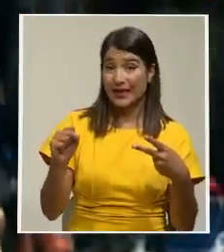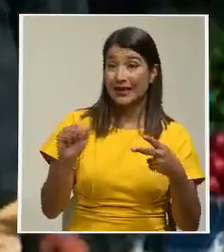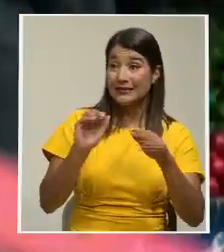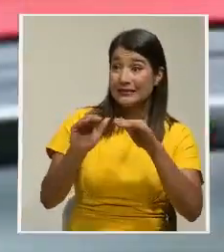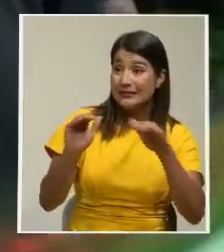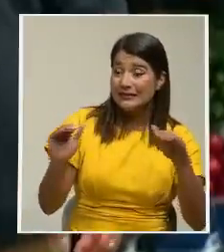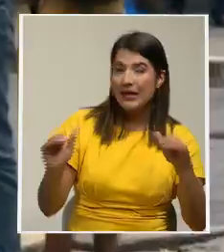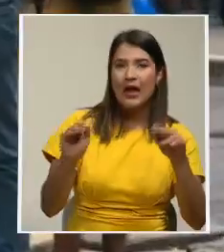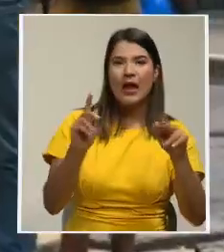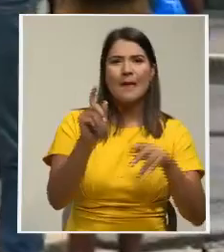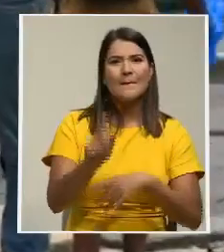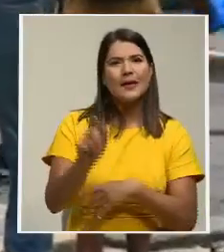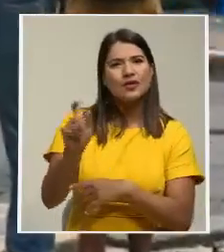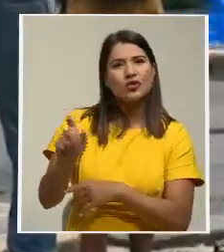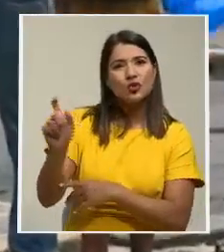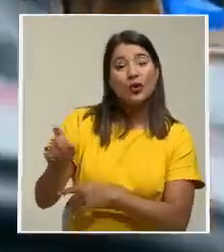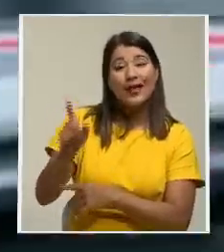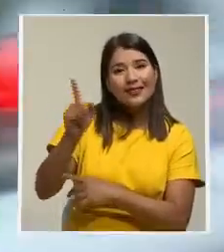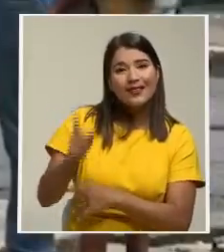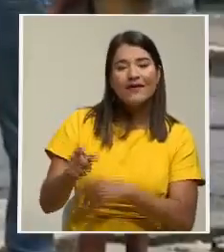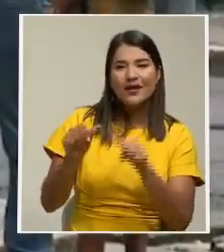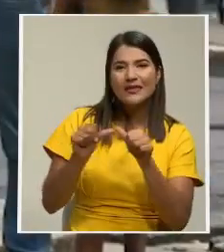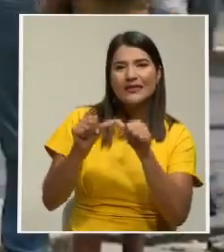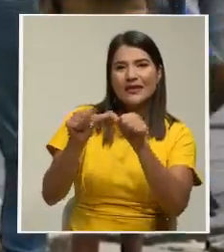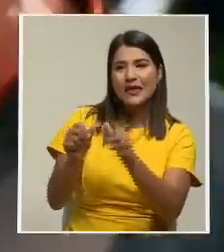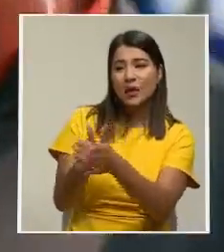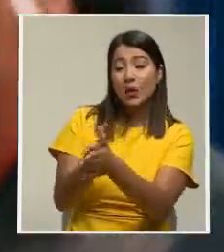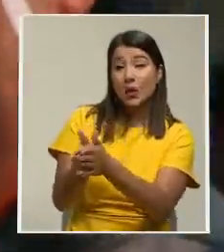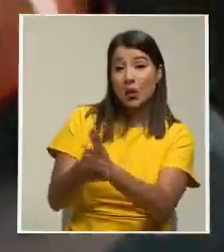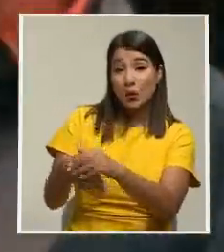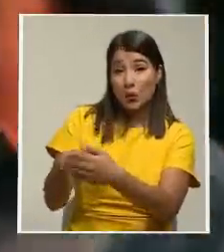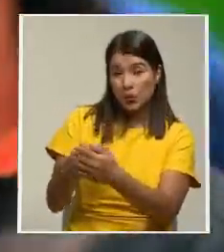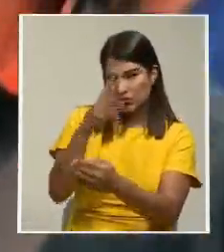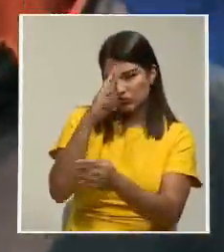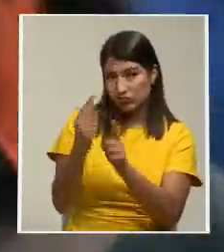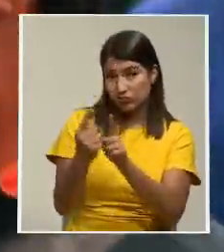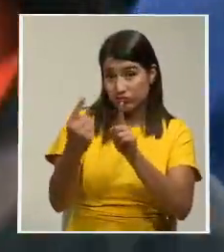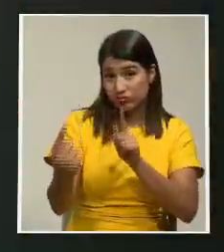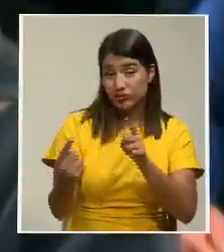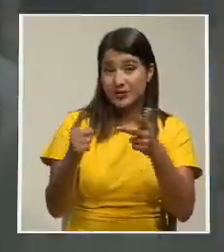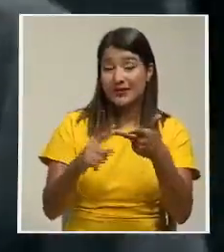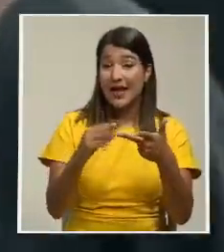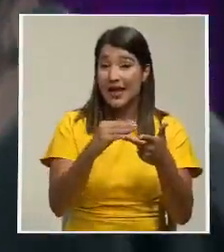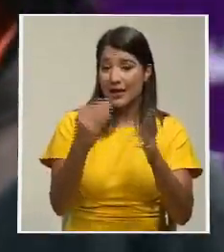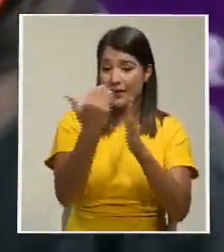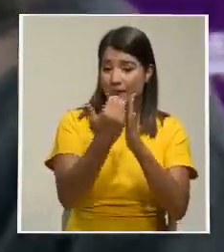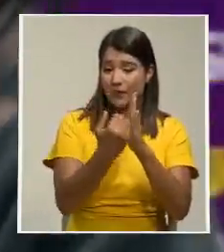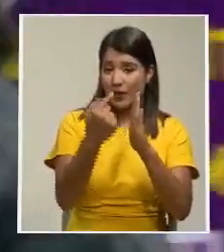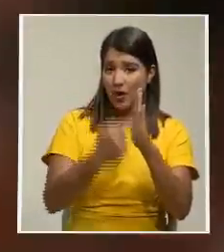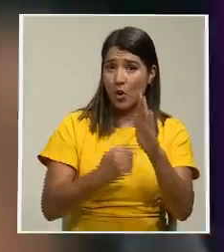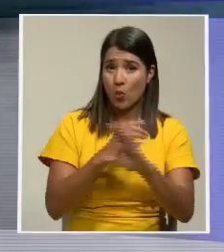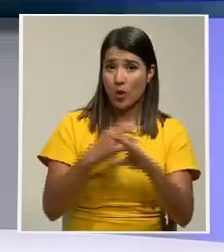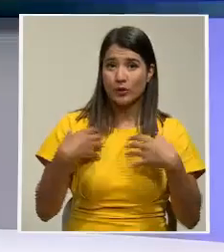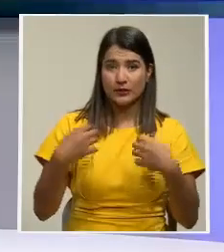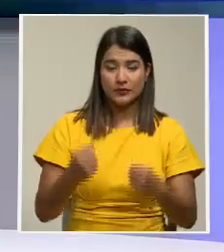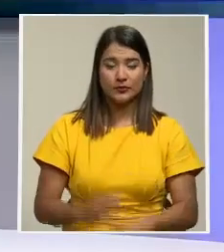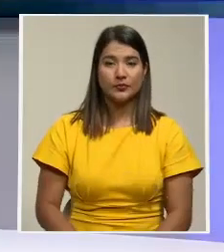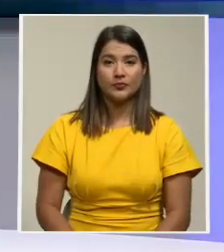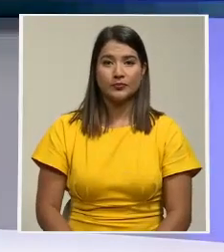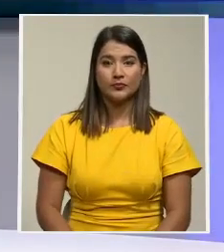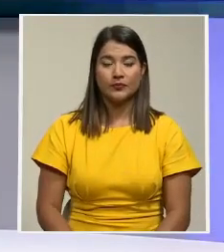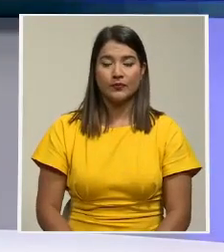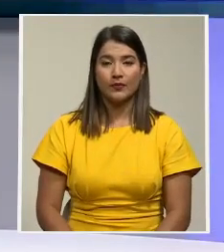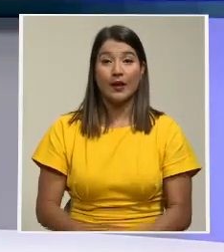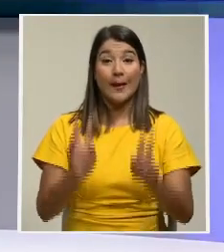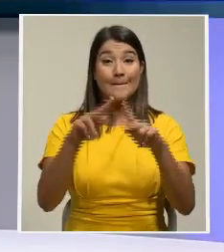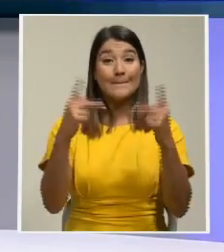insisten a la población que se deben mantener el lavado de manos, el distanciamiento físico y los protocolos sanitarios. El